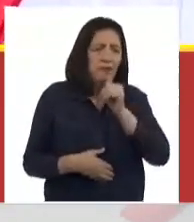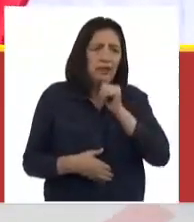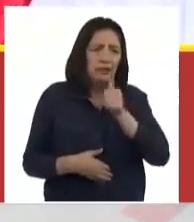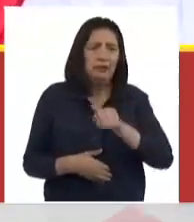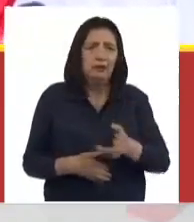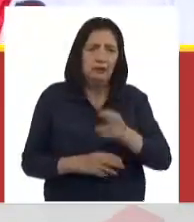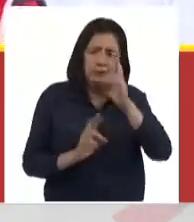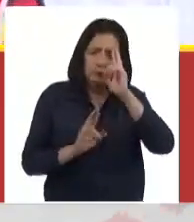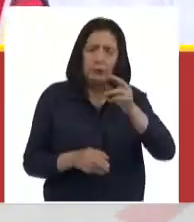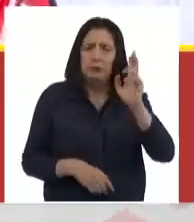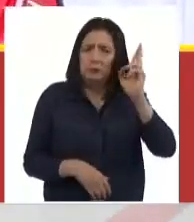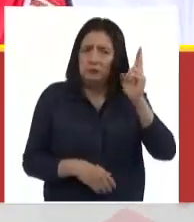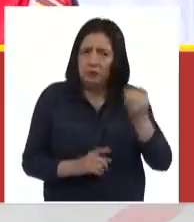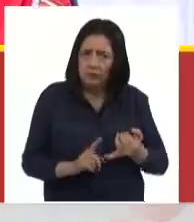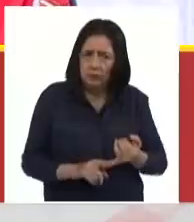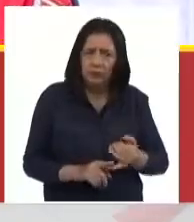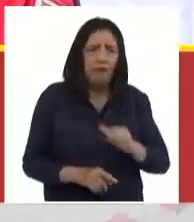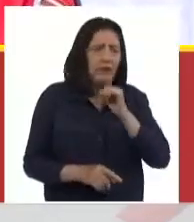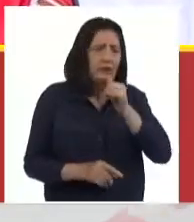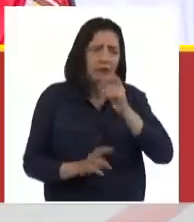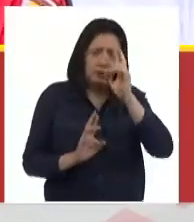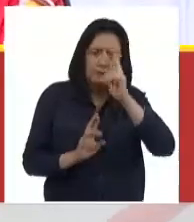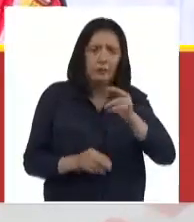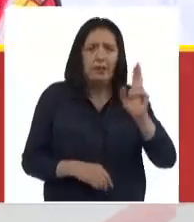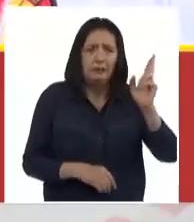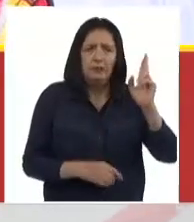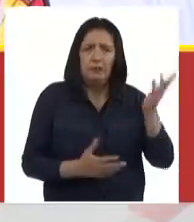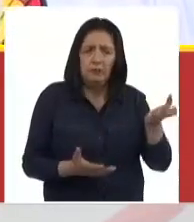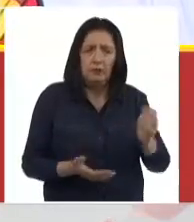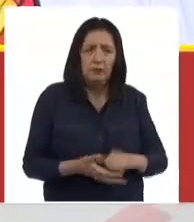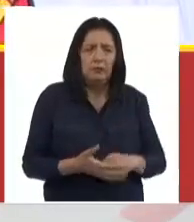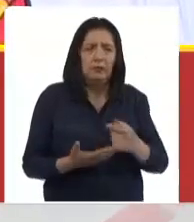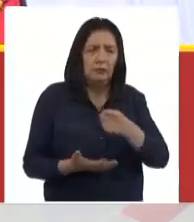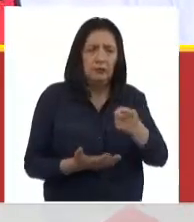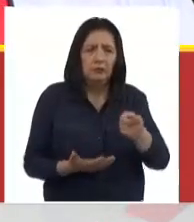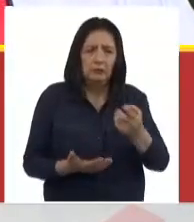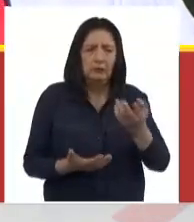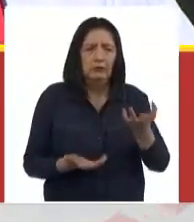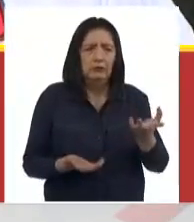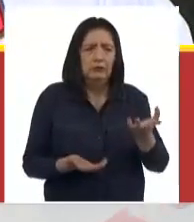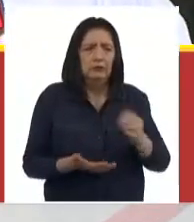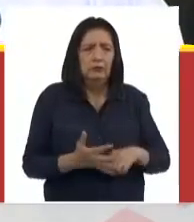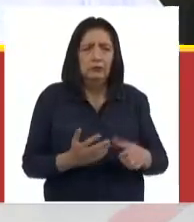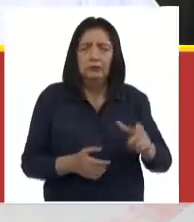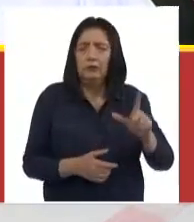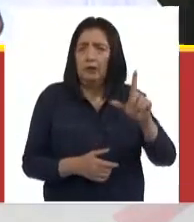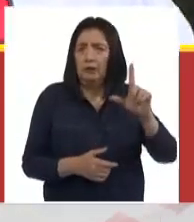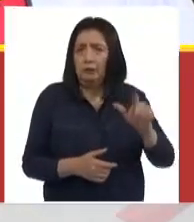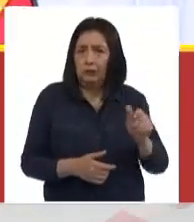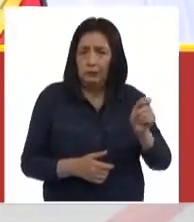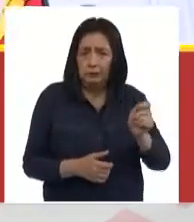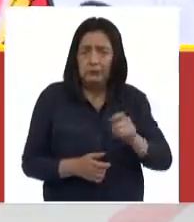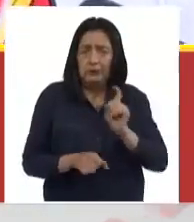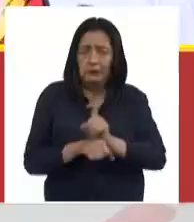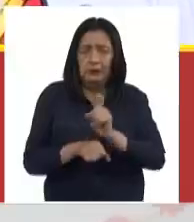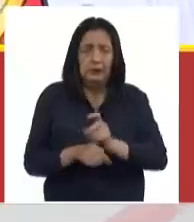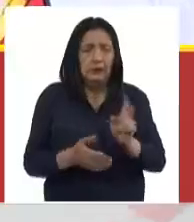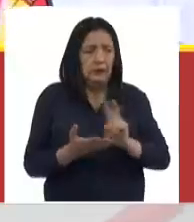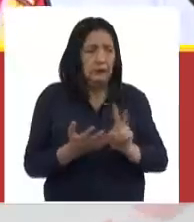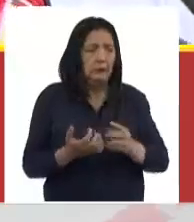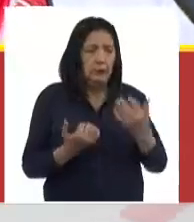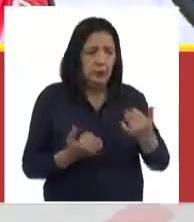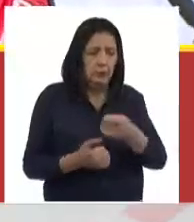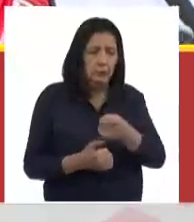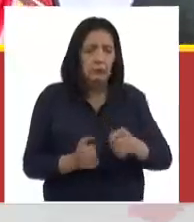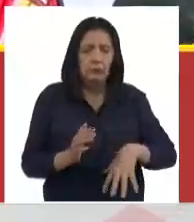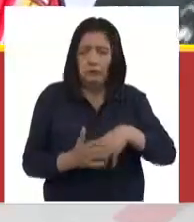a un maestro, faltar respeto a ese maestro que te ha cogido un lápiz para enseñarte a leer, para que hoy en